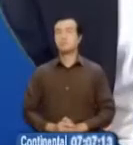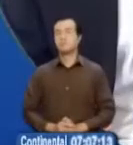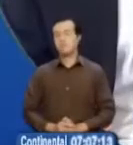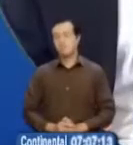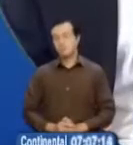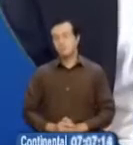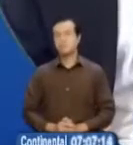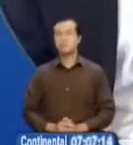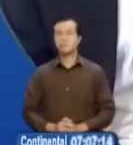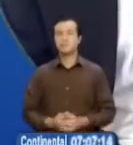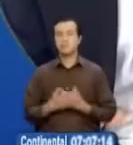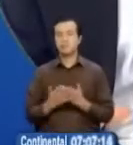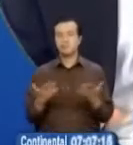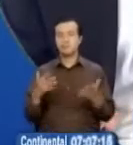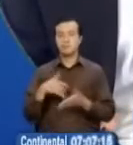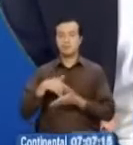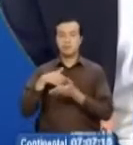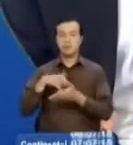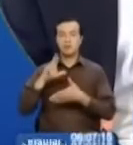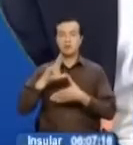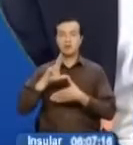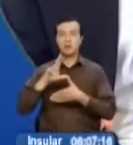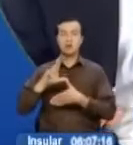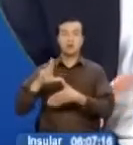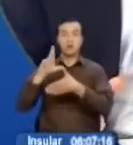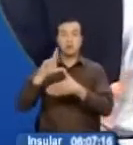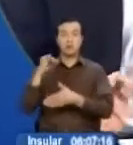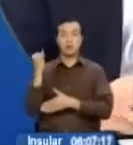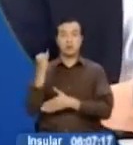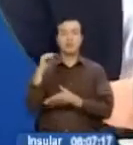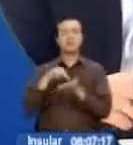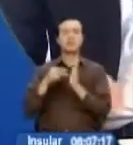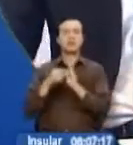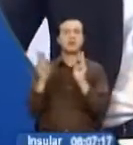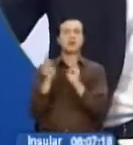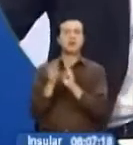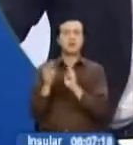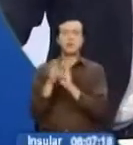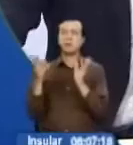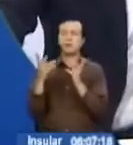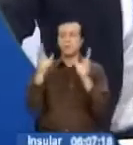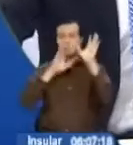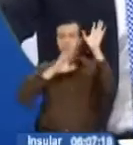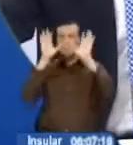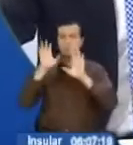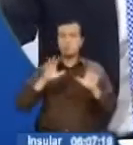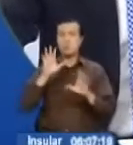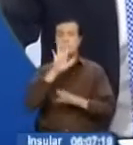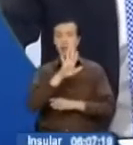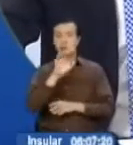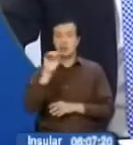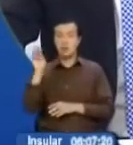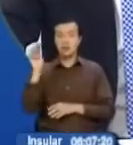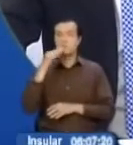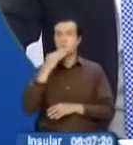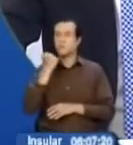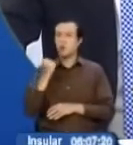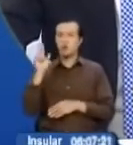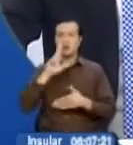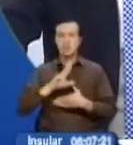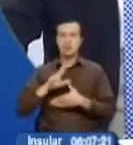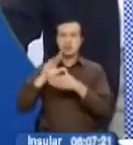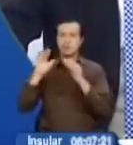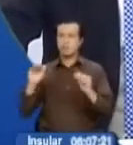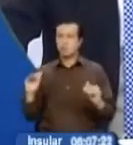Seguro. Bueno, de eso se trata los Premios Latinoamérica Verde. Los Premios Latinoamérica Verde es un evento que conecta y exhibe y premia los 500 mejores casos de América